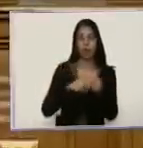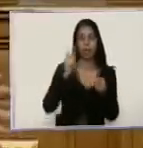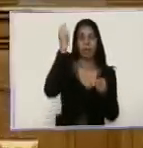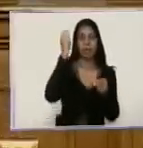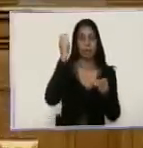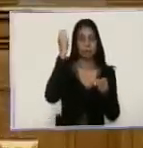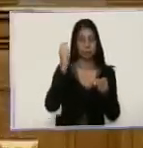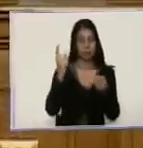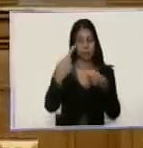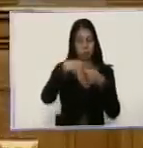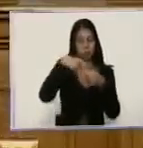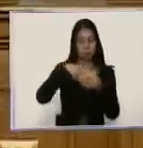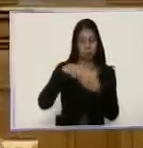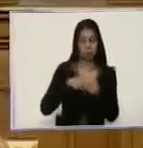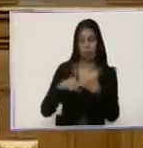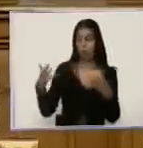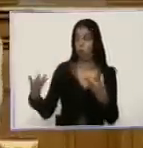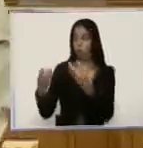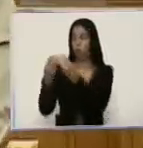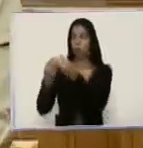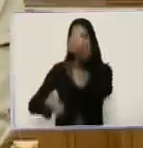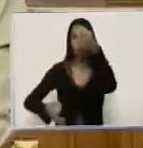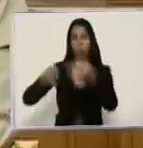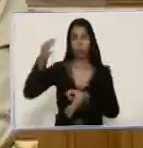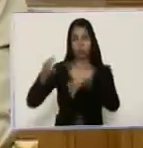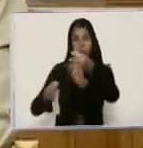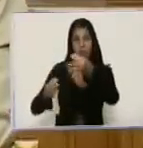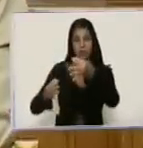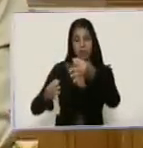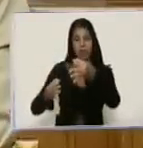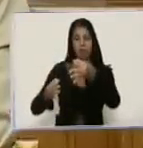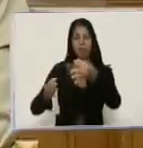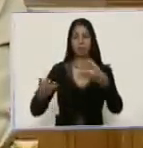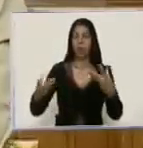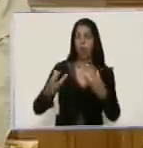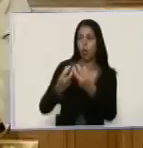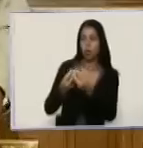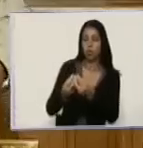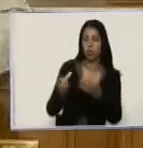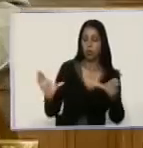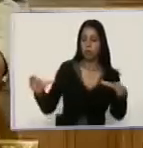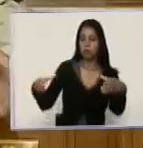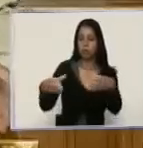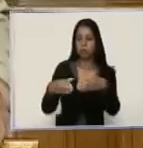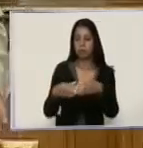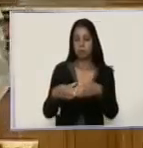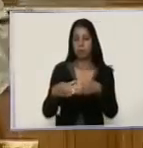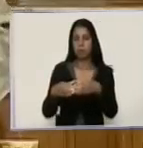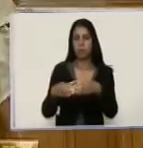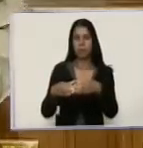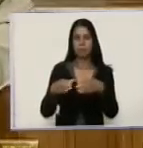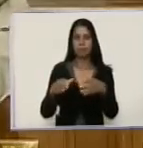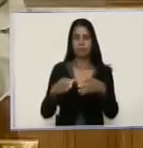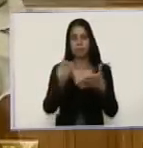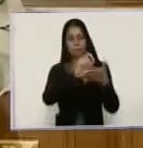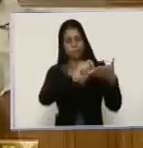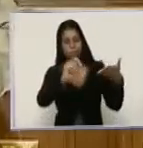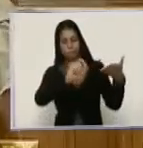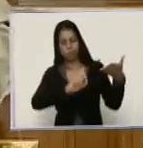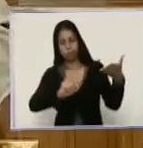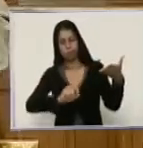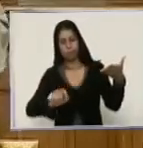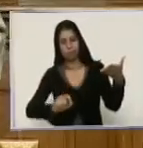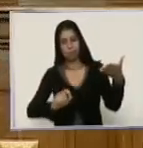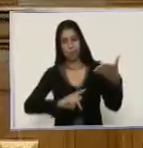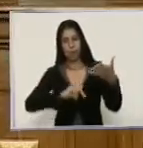las autoridades del Tribunal Supremo se empiece a hacer un compendio o una especie de ejecución